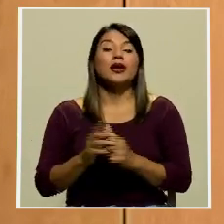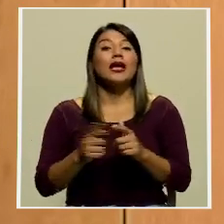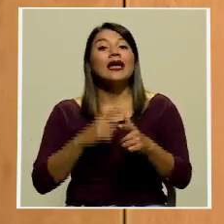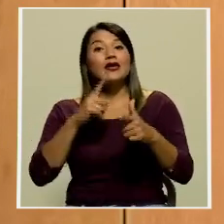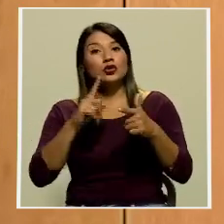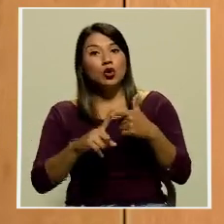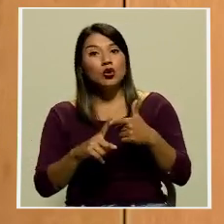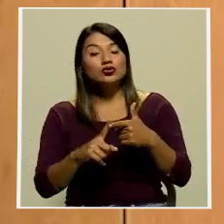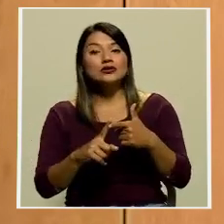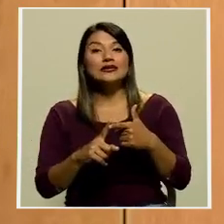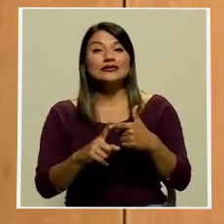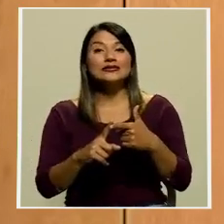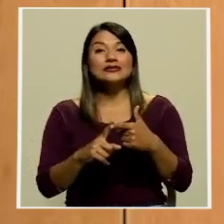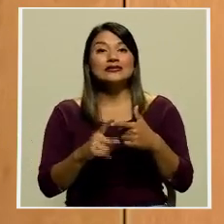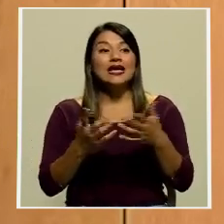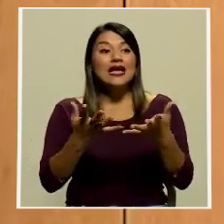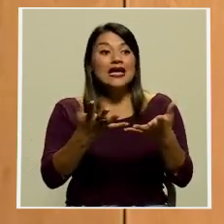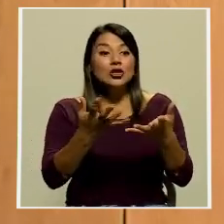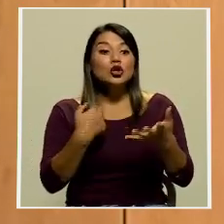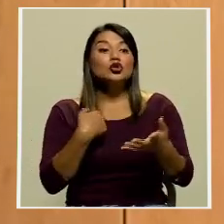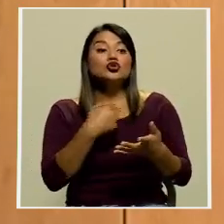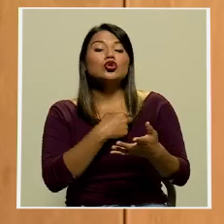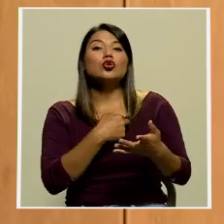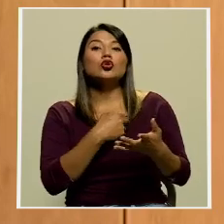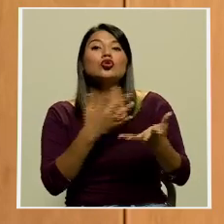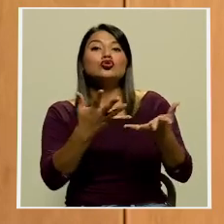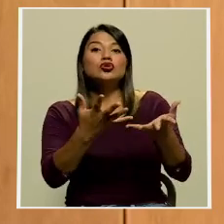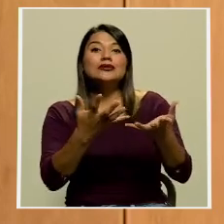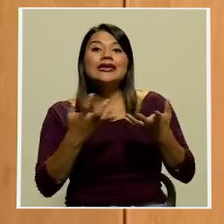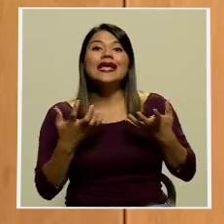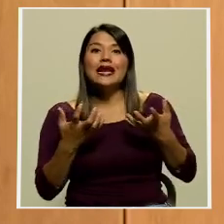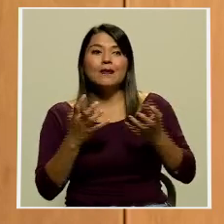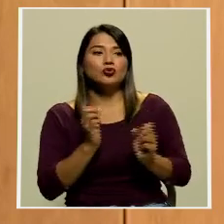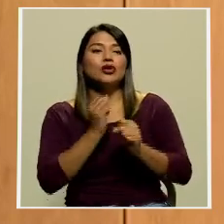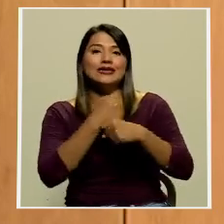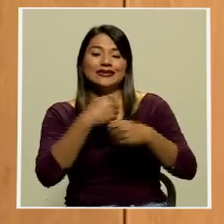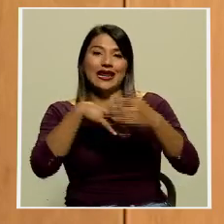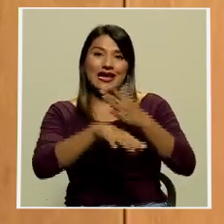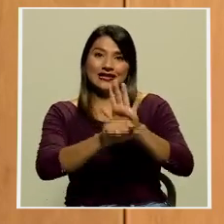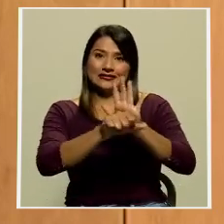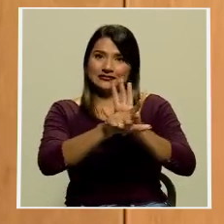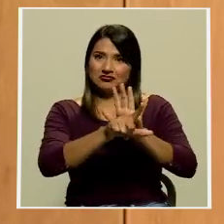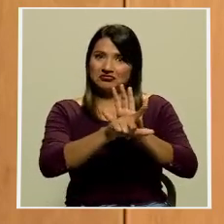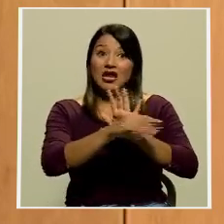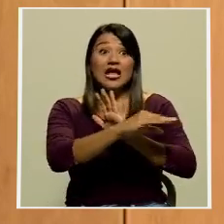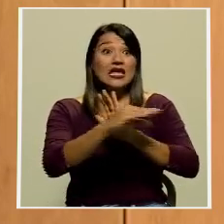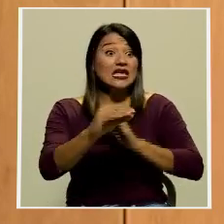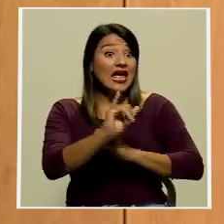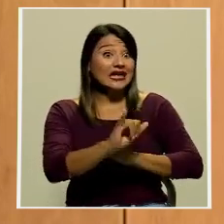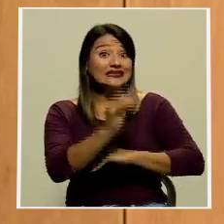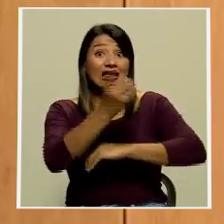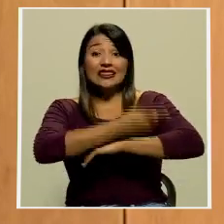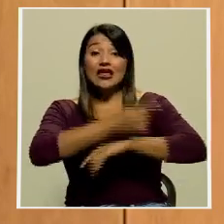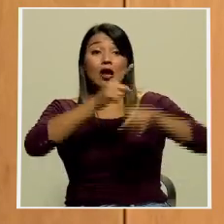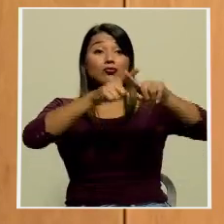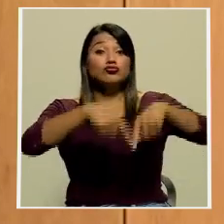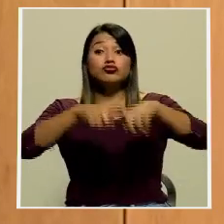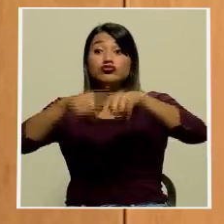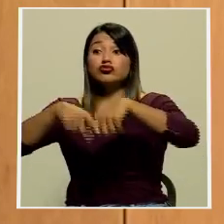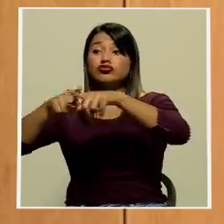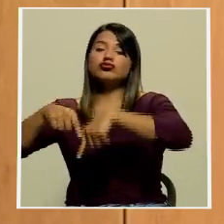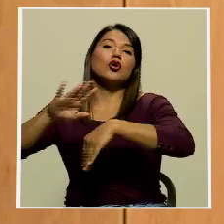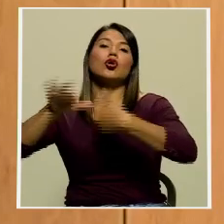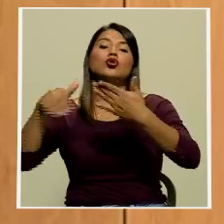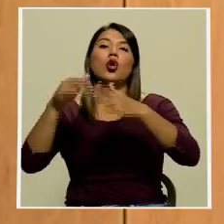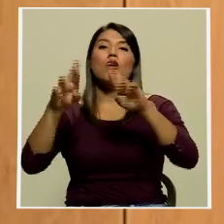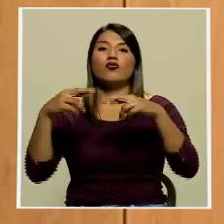está queriendo hacer en el plenario legislativo suspendiendo todos los órganos, asimilándolo en la medida de lo posible a una interpelación, y